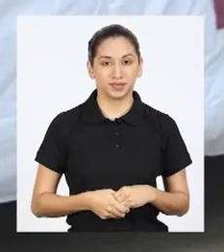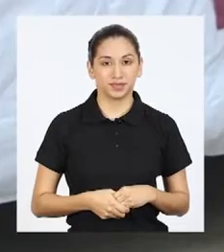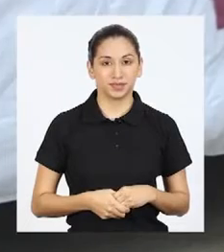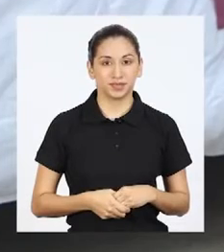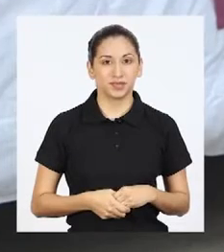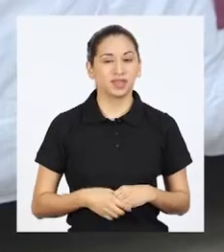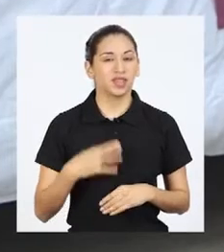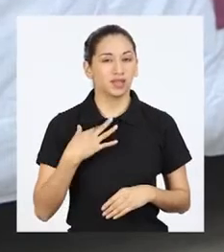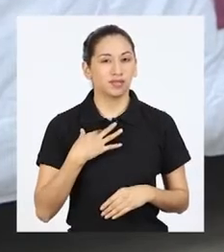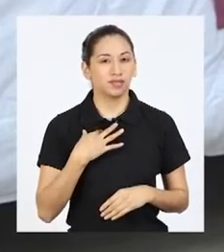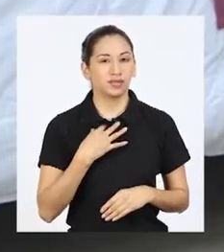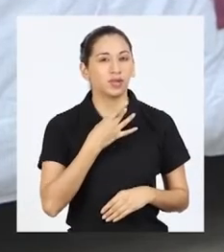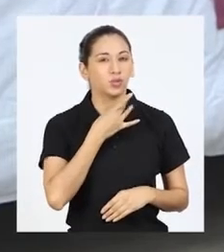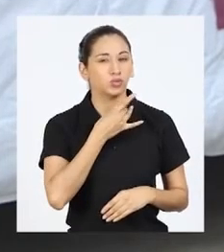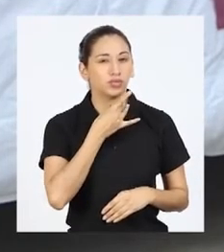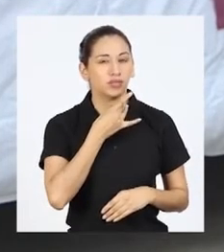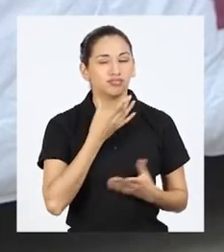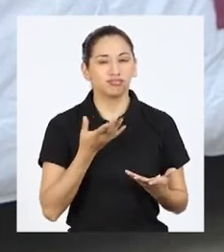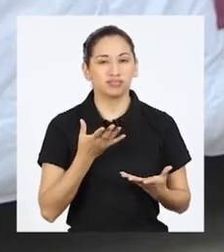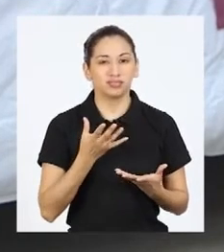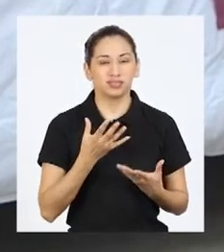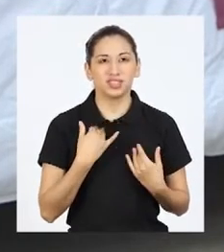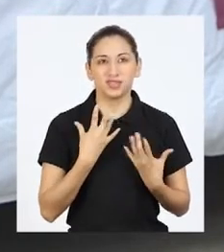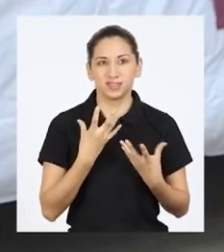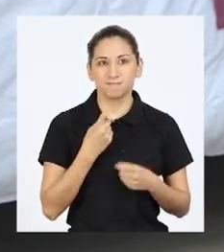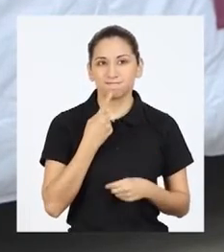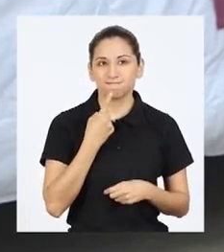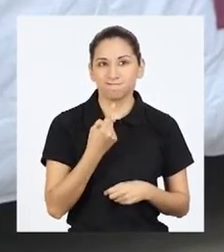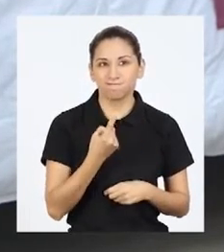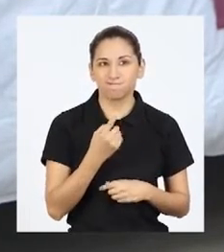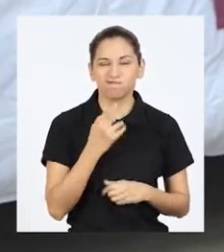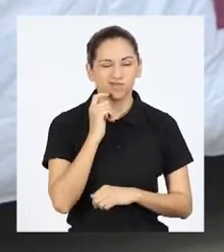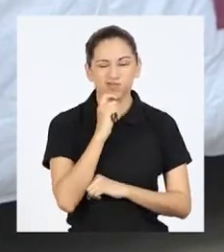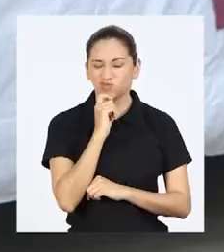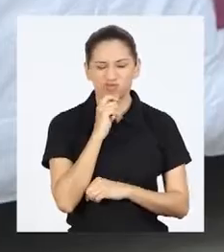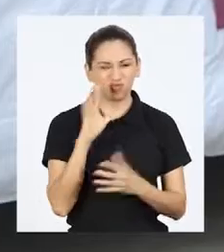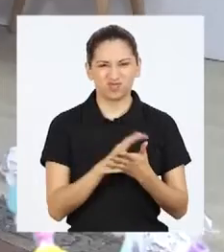Me gustaría empezar diciendo...